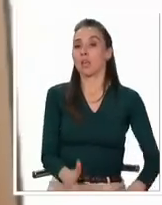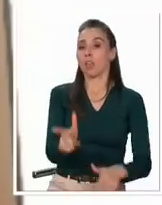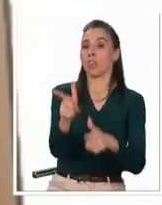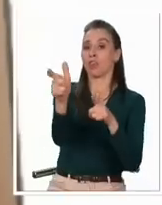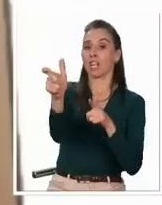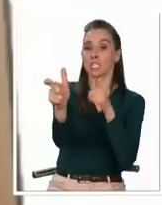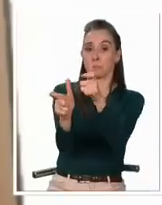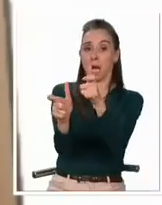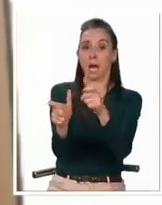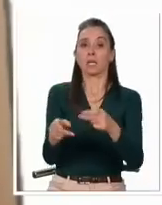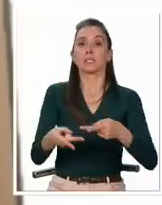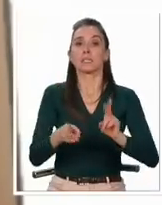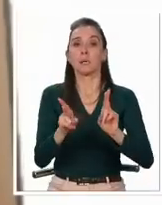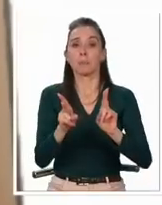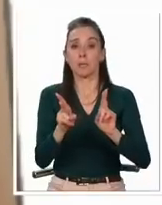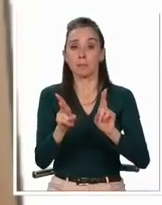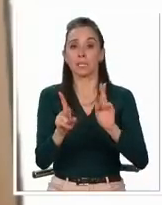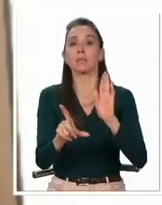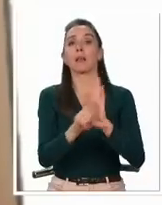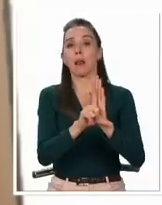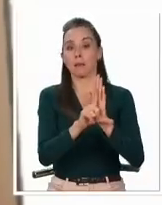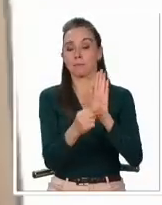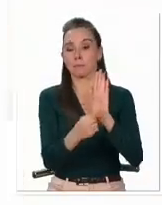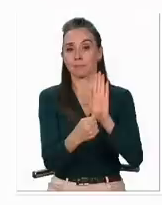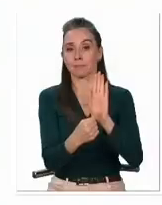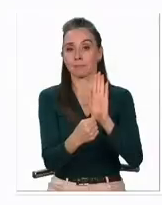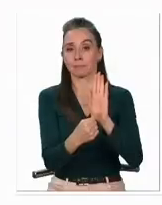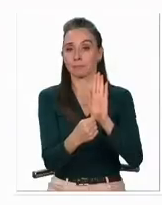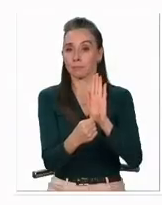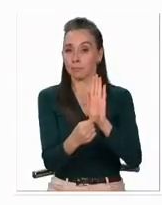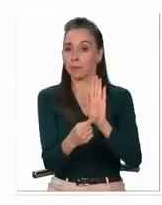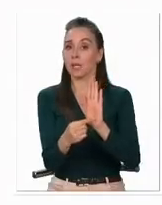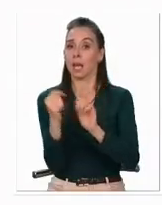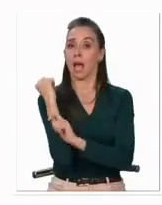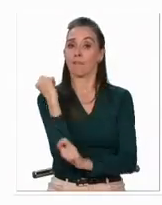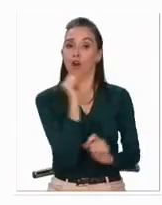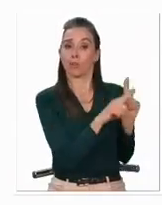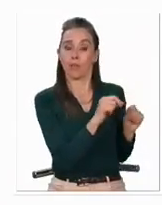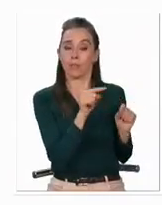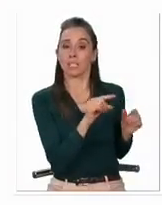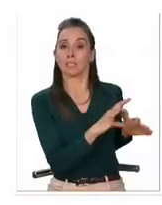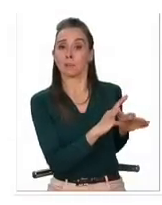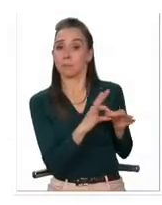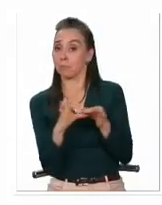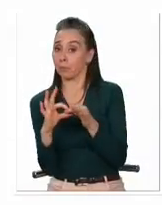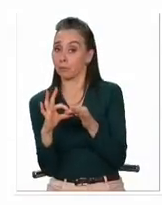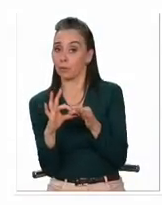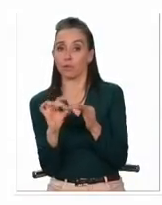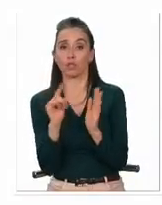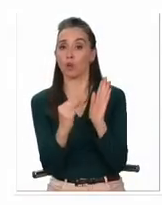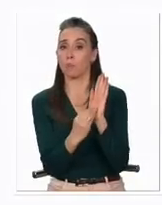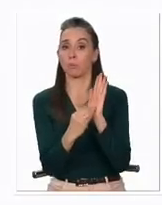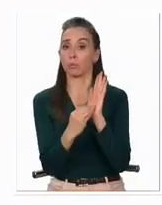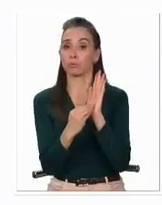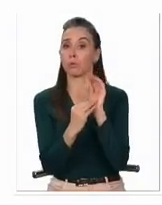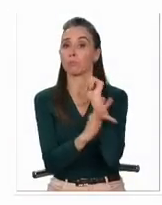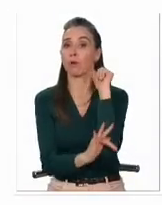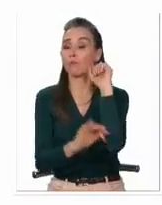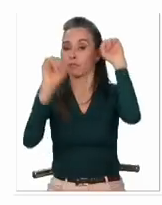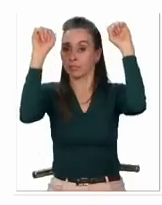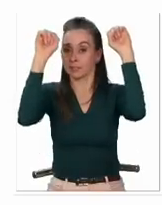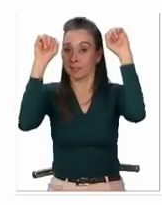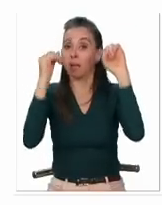una acción tolerada o permitida jurídicamente. Según el defensor, ese argumento no fue contemplado por el Ministerio